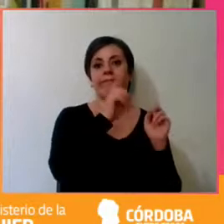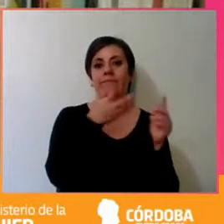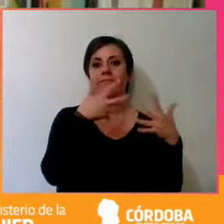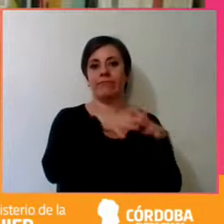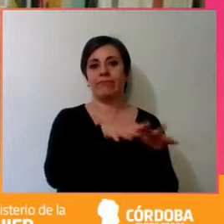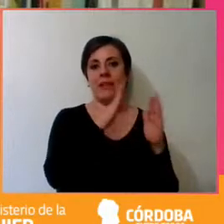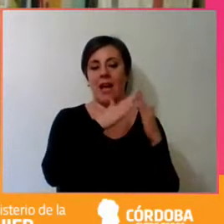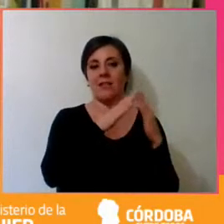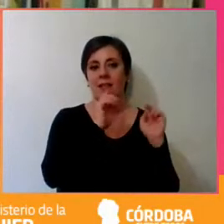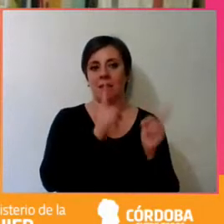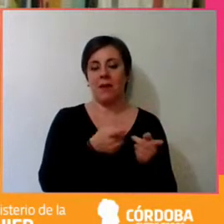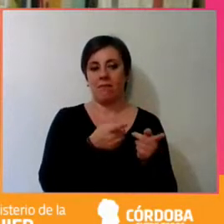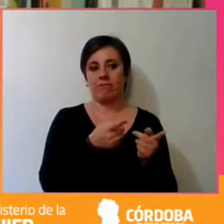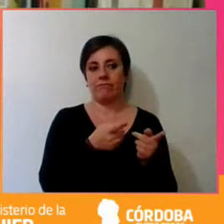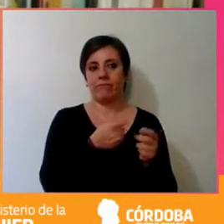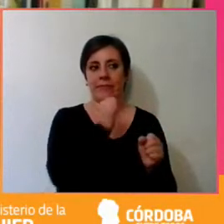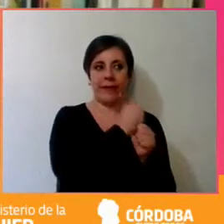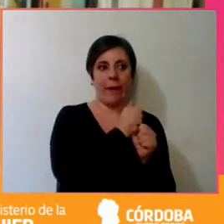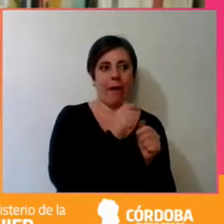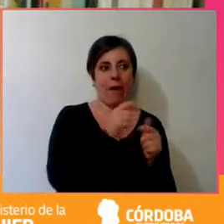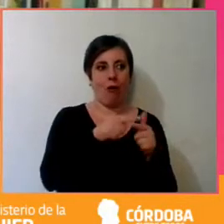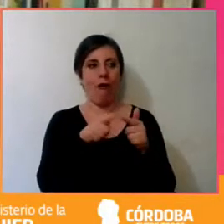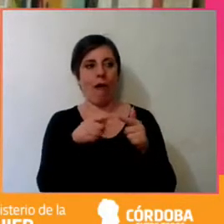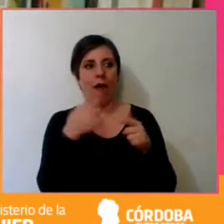casa, ¿no? Las formas